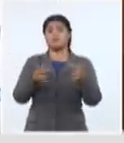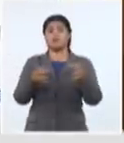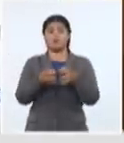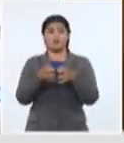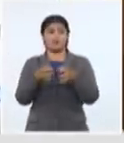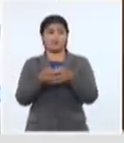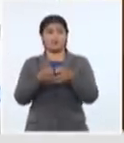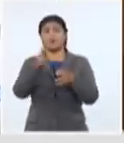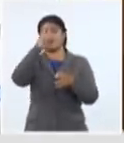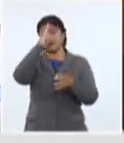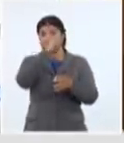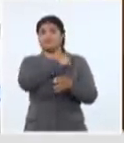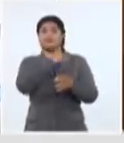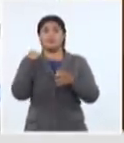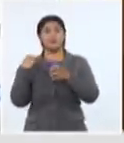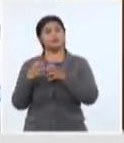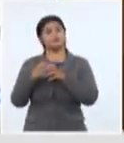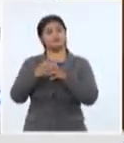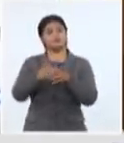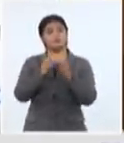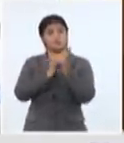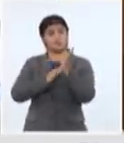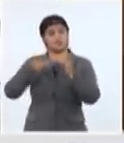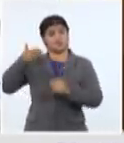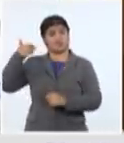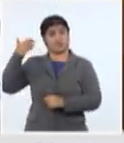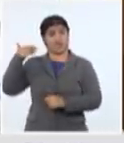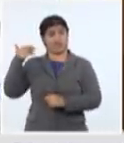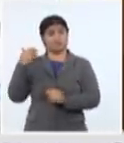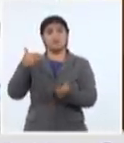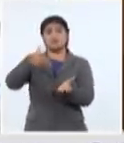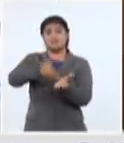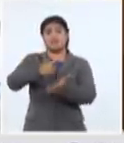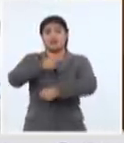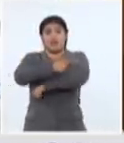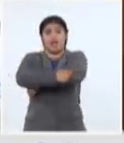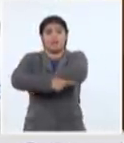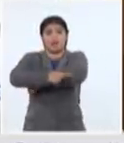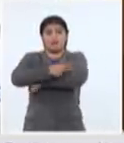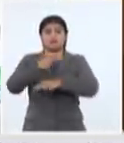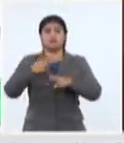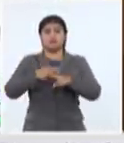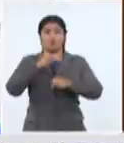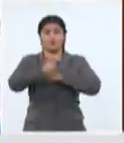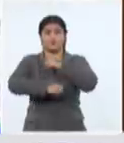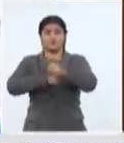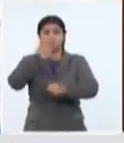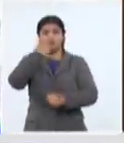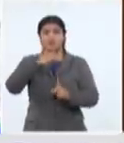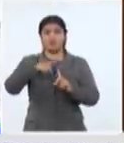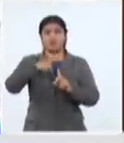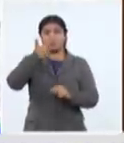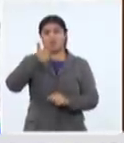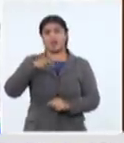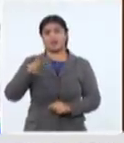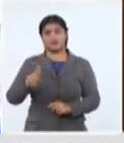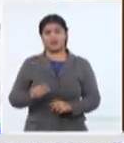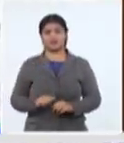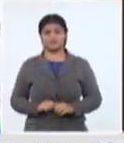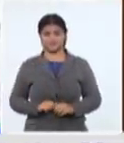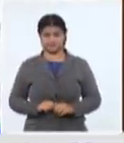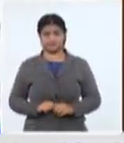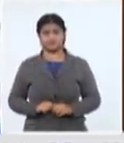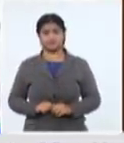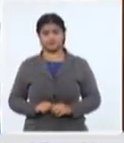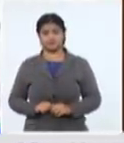meses combatió la COVID-19 en el estado de Qatar. Eso es un estado que se encuentra en el Medio Oriente. Ahí fuimos una brigada